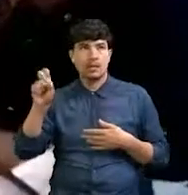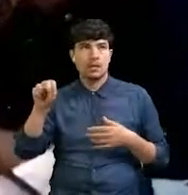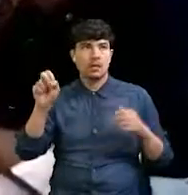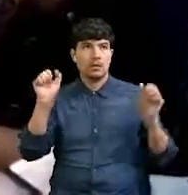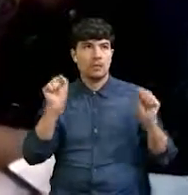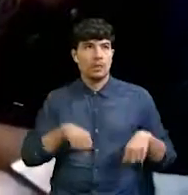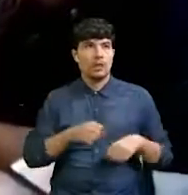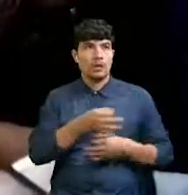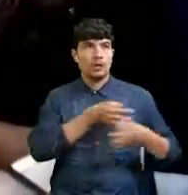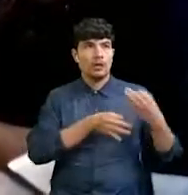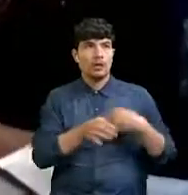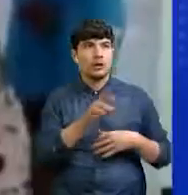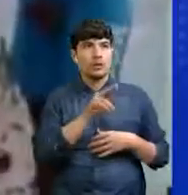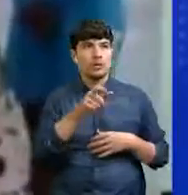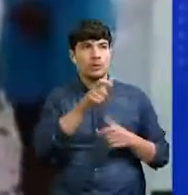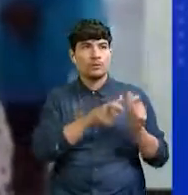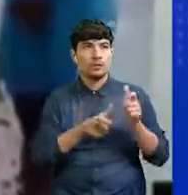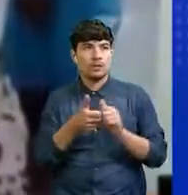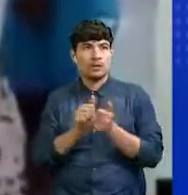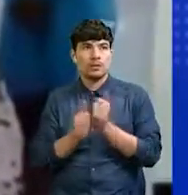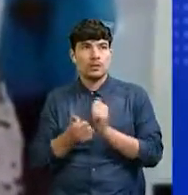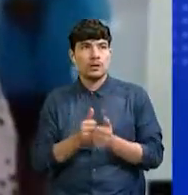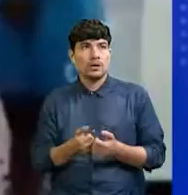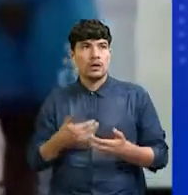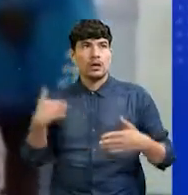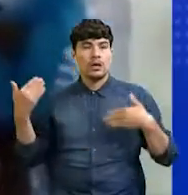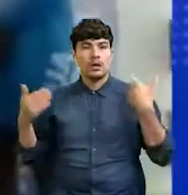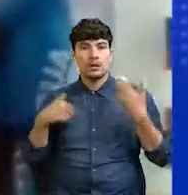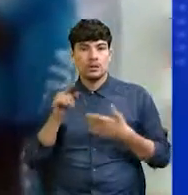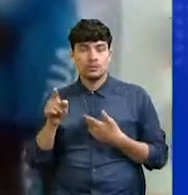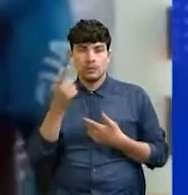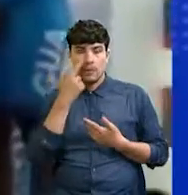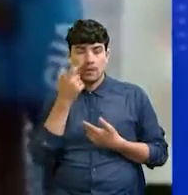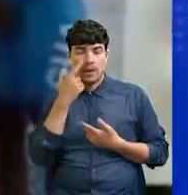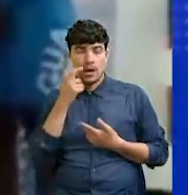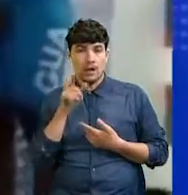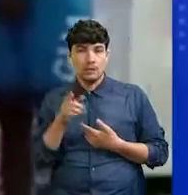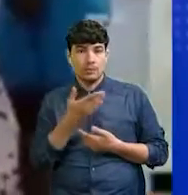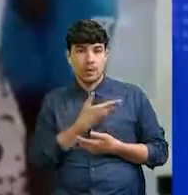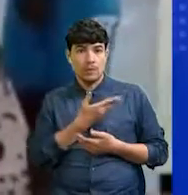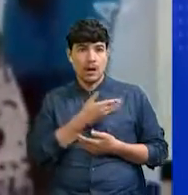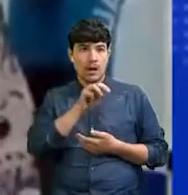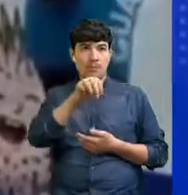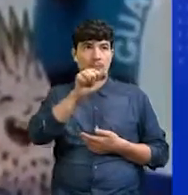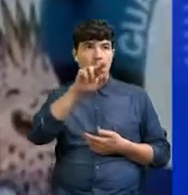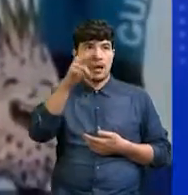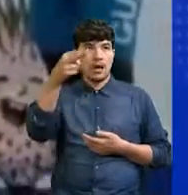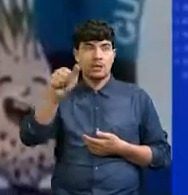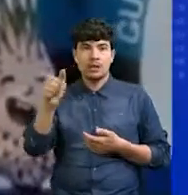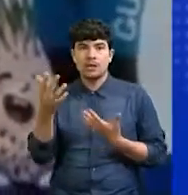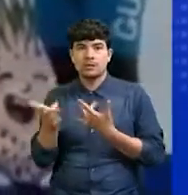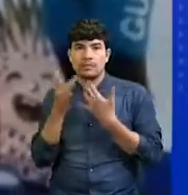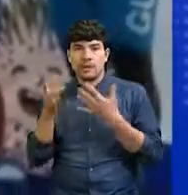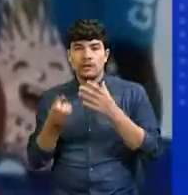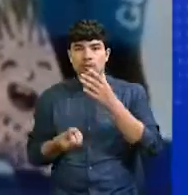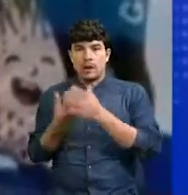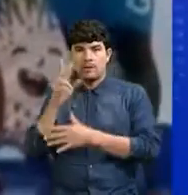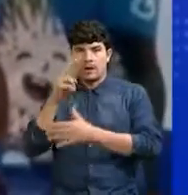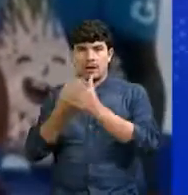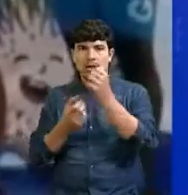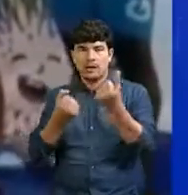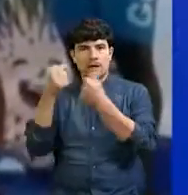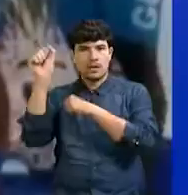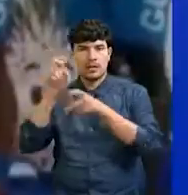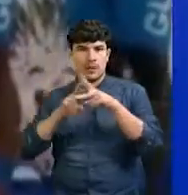y hay que seguir trabajando muy duro. Alegría que vivieron los padres de Marta, quienes esperaban para tomarse foto con la nueva pareja ganadora en